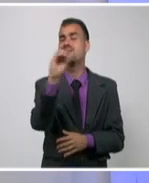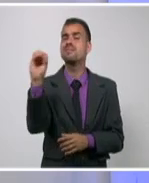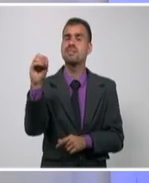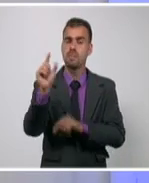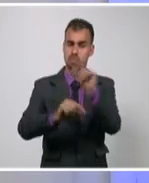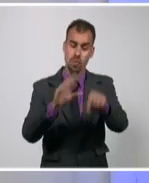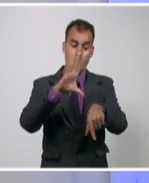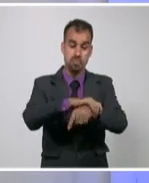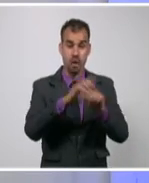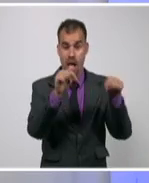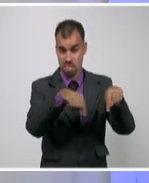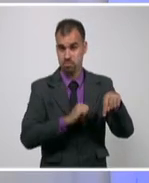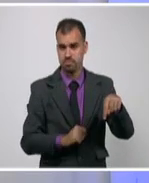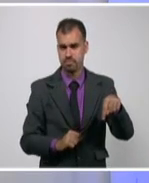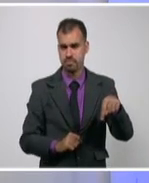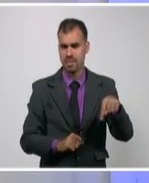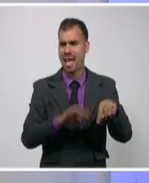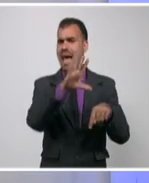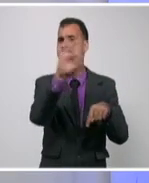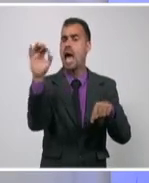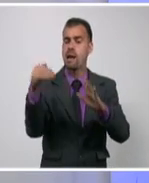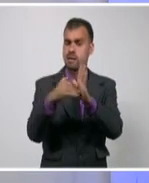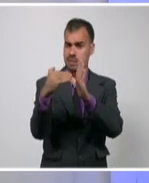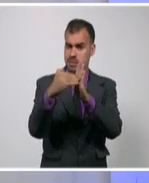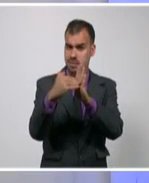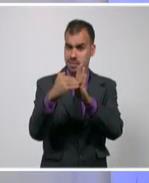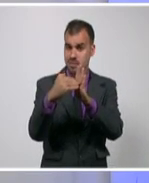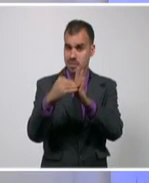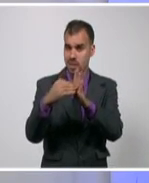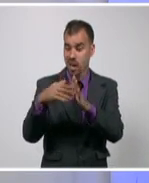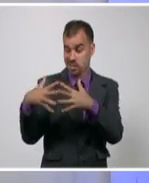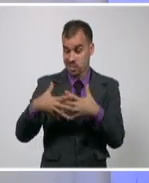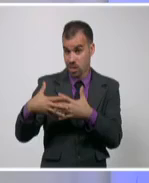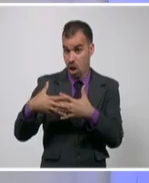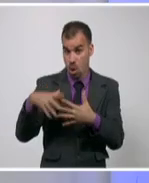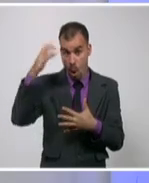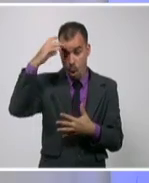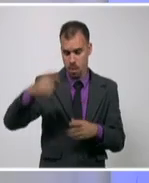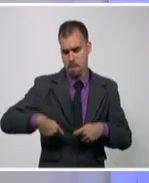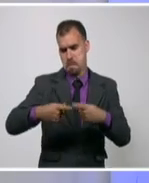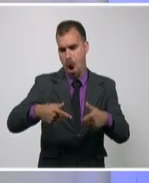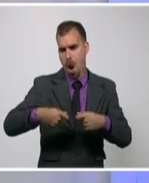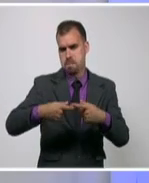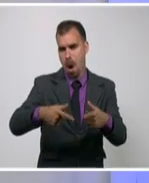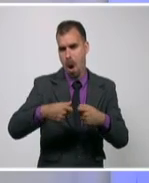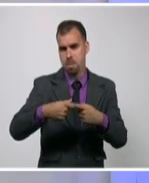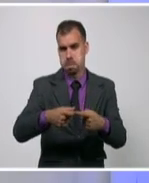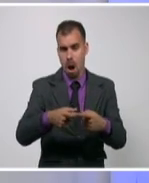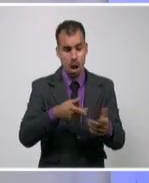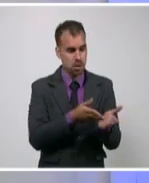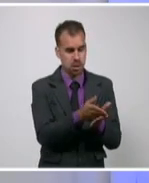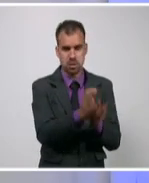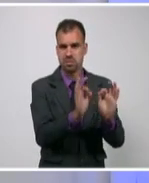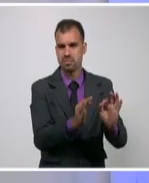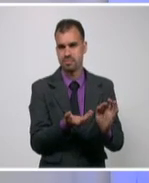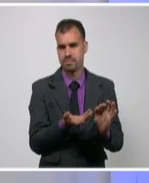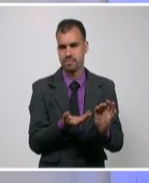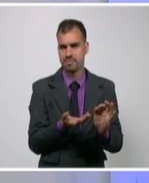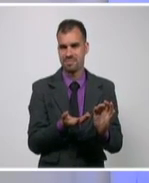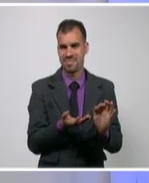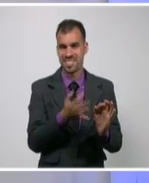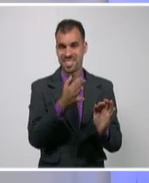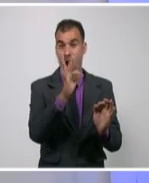millones se gastan todos los años en mantener la cárcel. Solo 8 prisioneros han encontrado culpables de